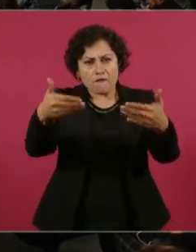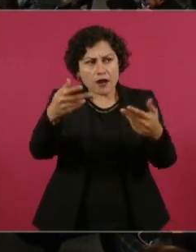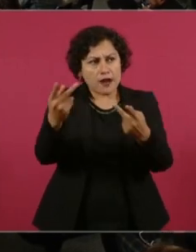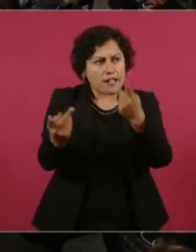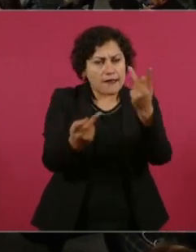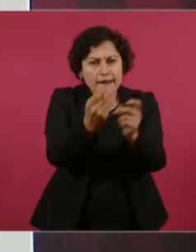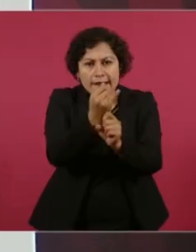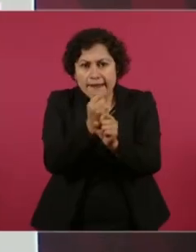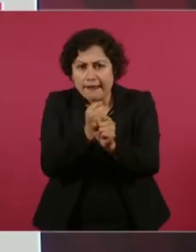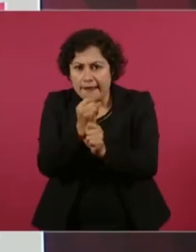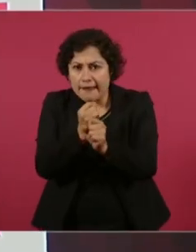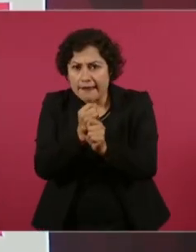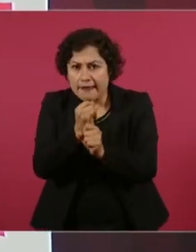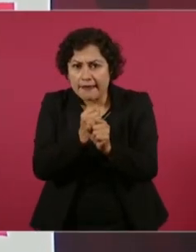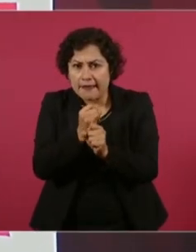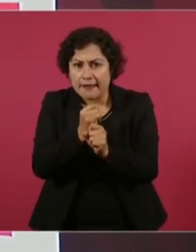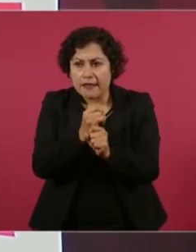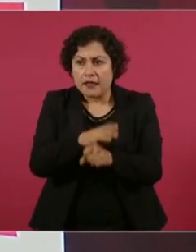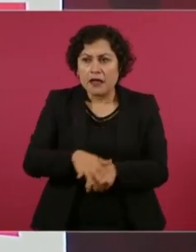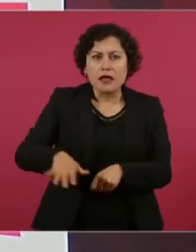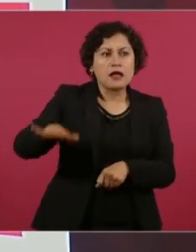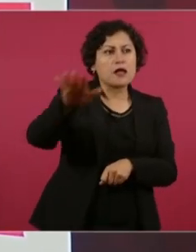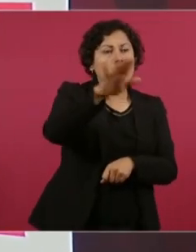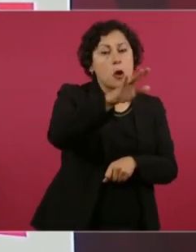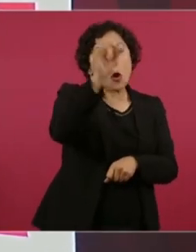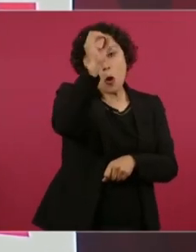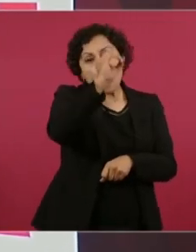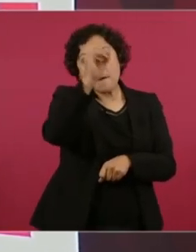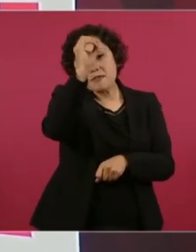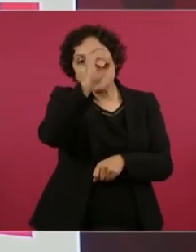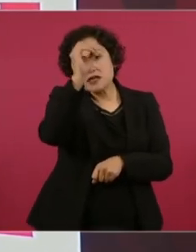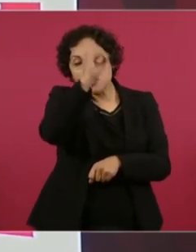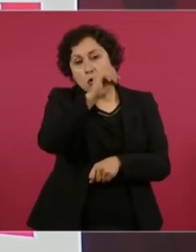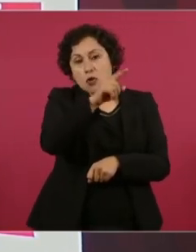O sea, según lo que opina la gente, está